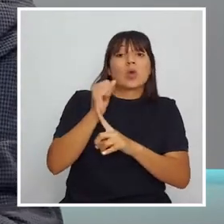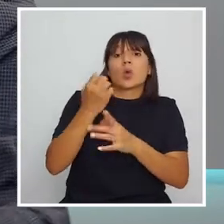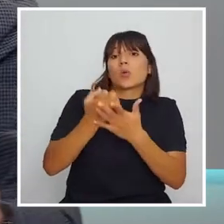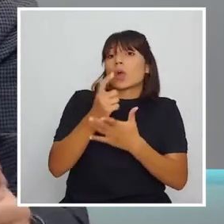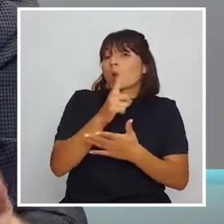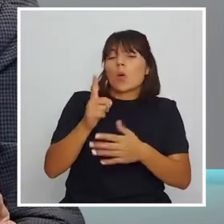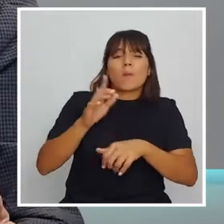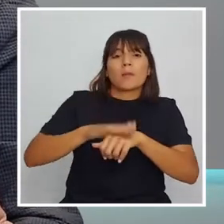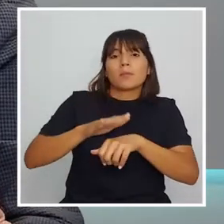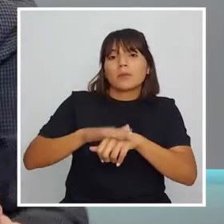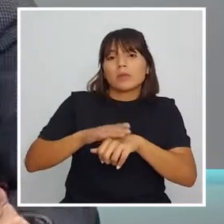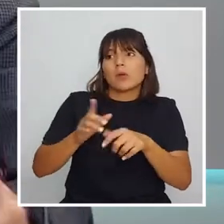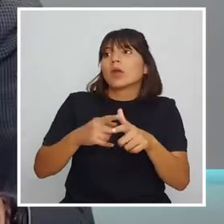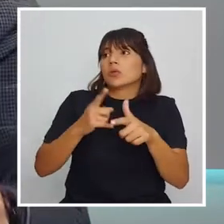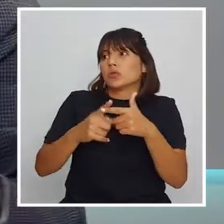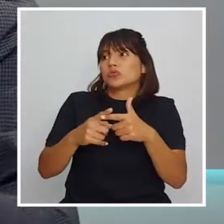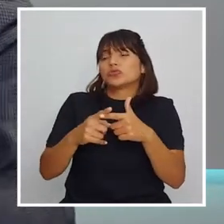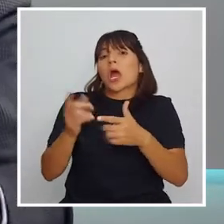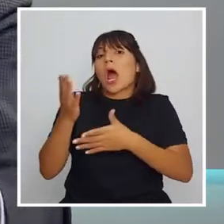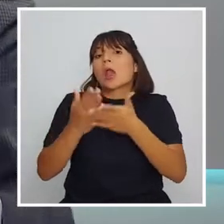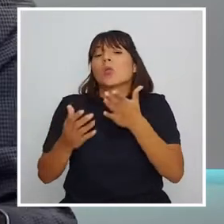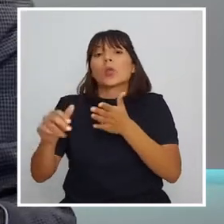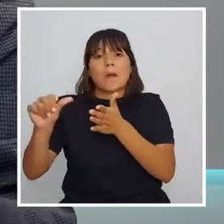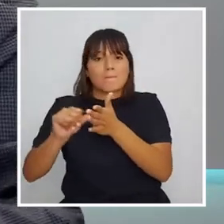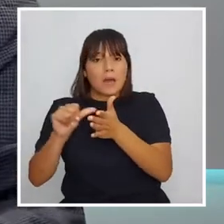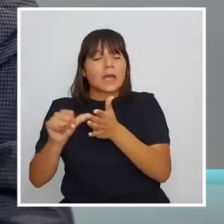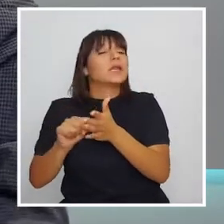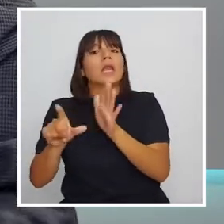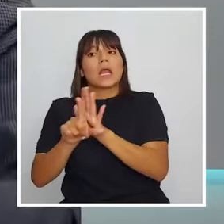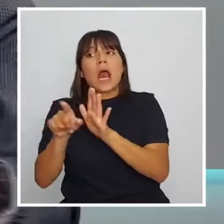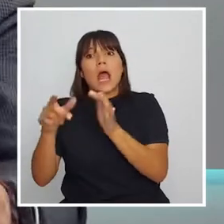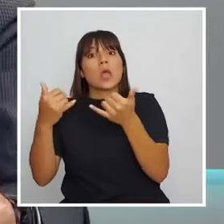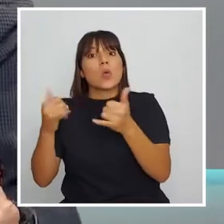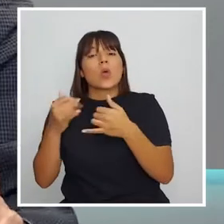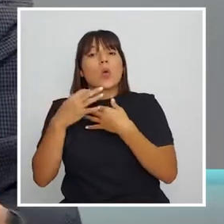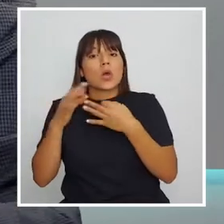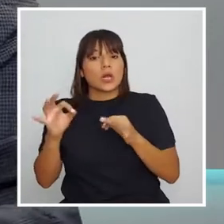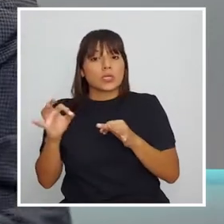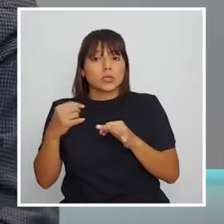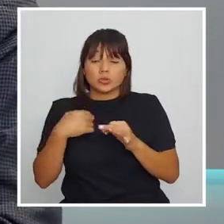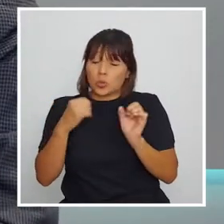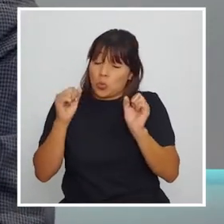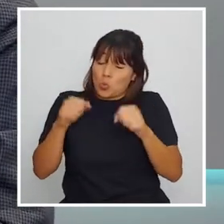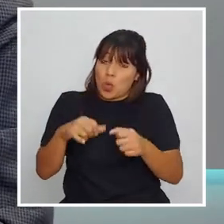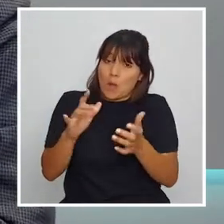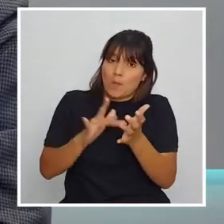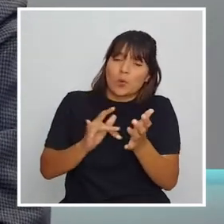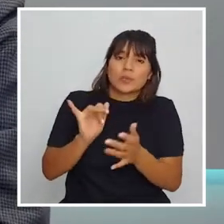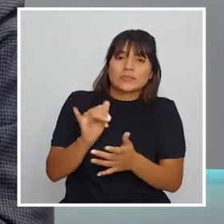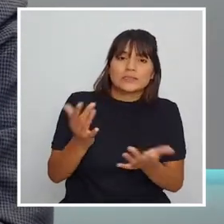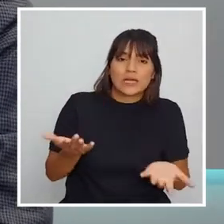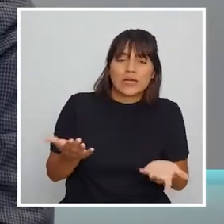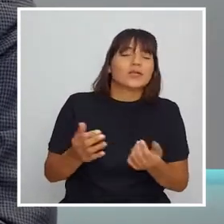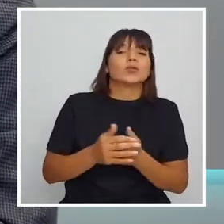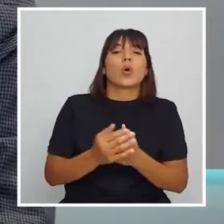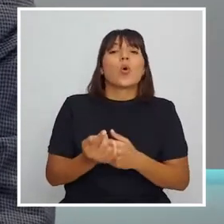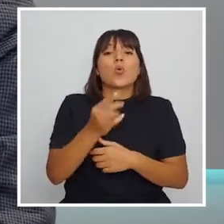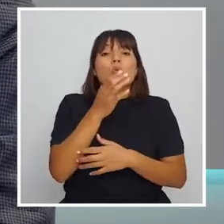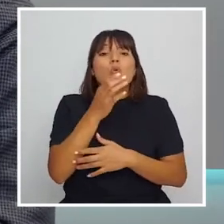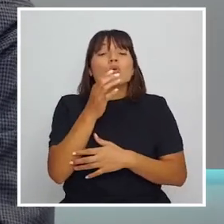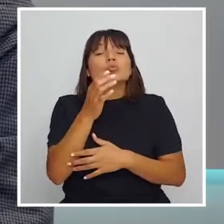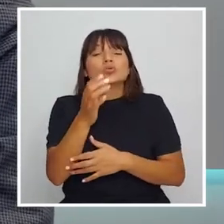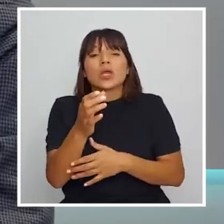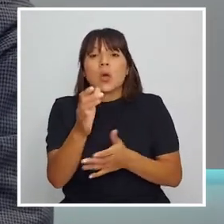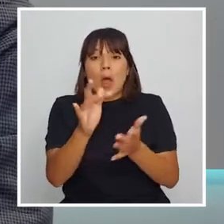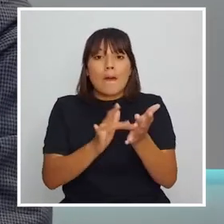permite, hay páginas legales en donde los juegos son gratis. Yo podría aprovechar eso. Un consejo que aprovechamos